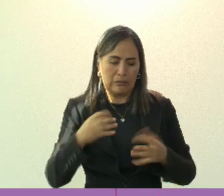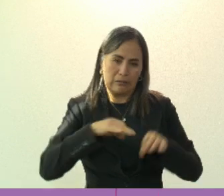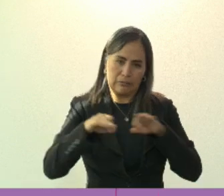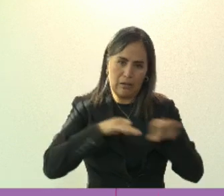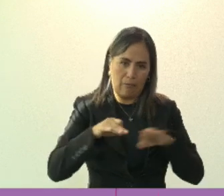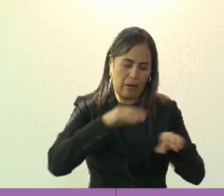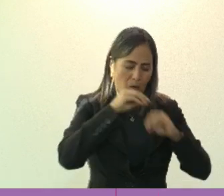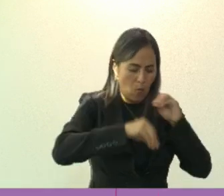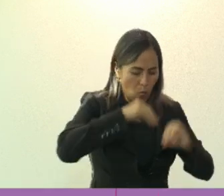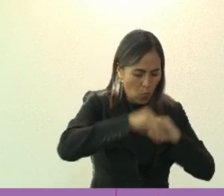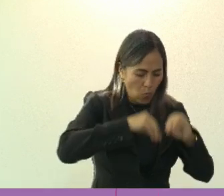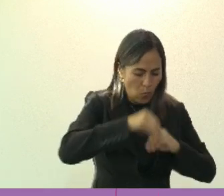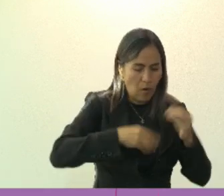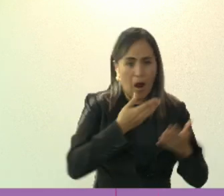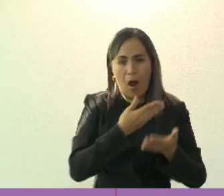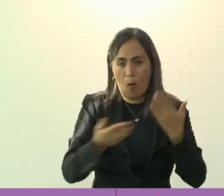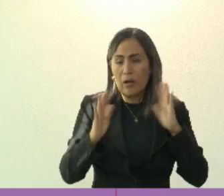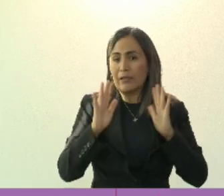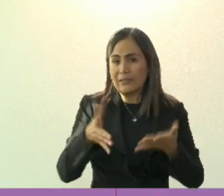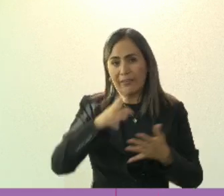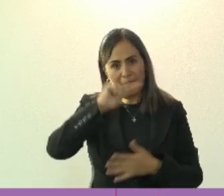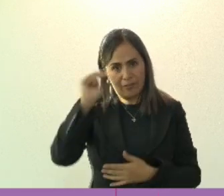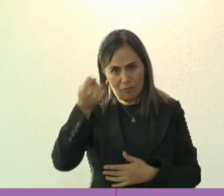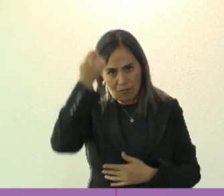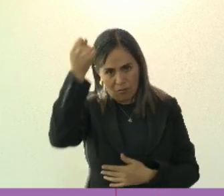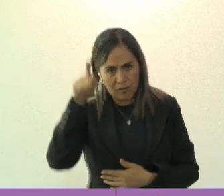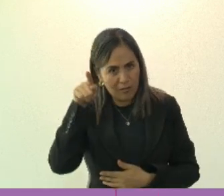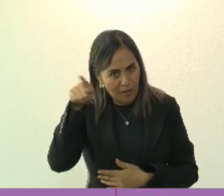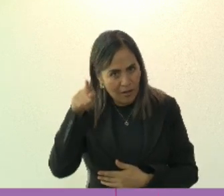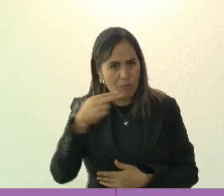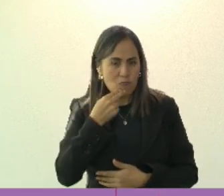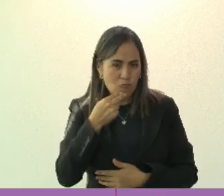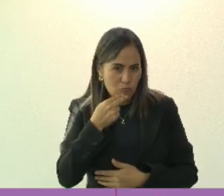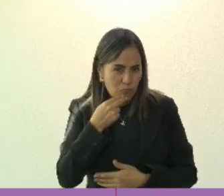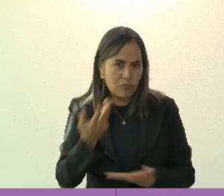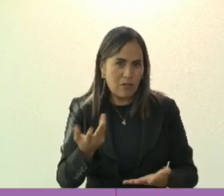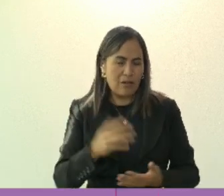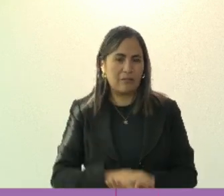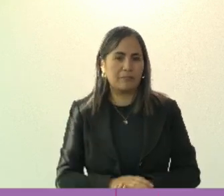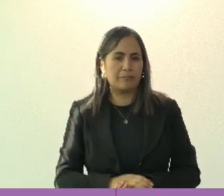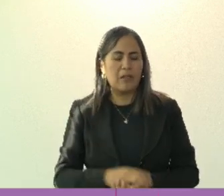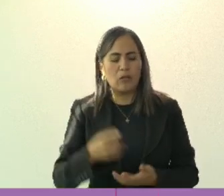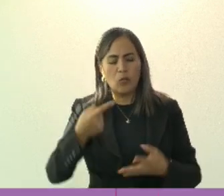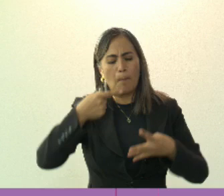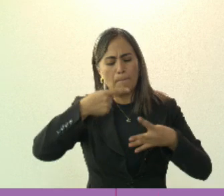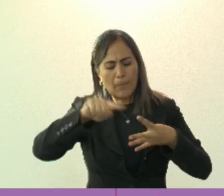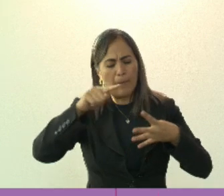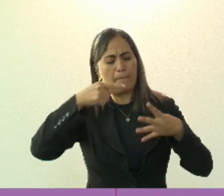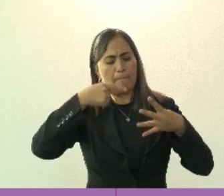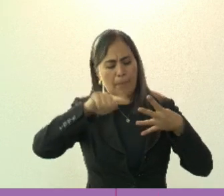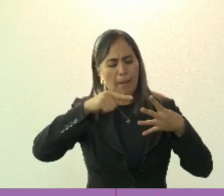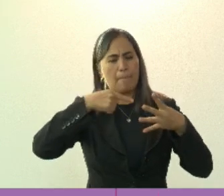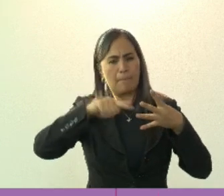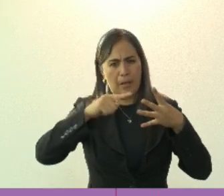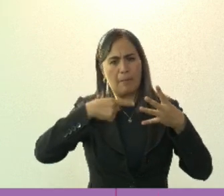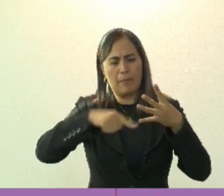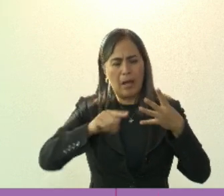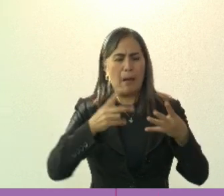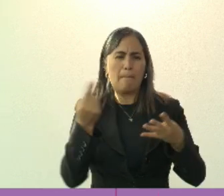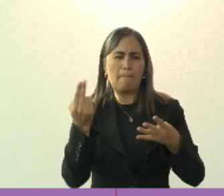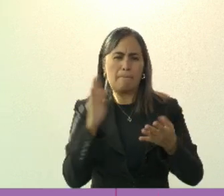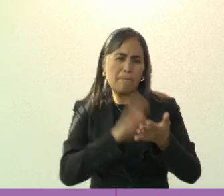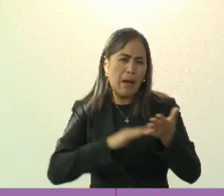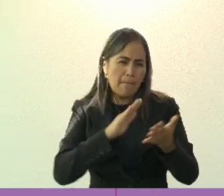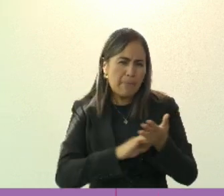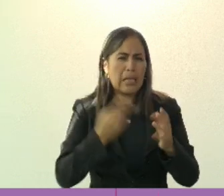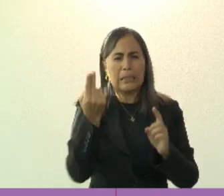pues, existen ahora los métodos tecnológicos. Un método tecnológico es: mapeas el proceso, sabes qué documento debes tener, en